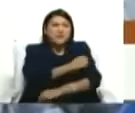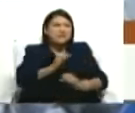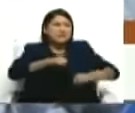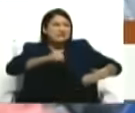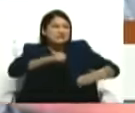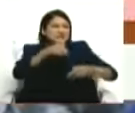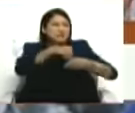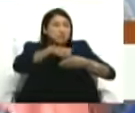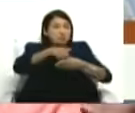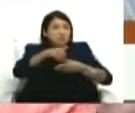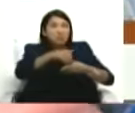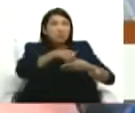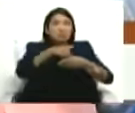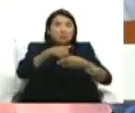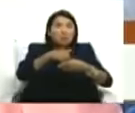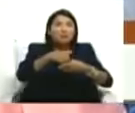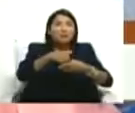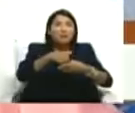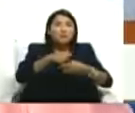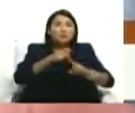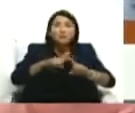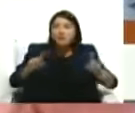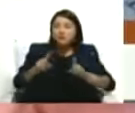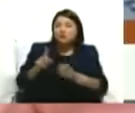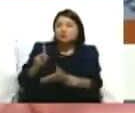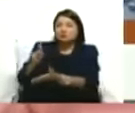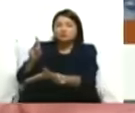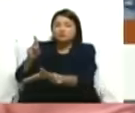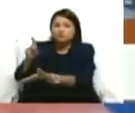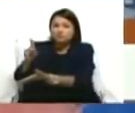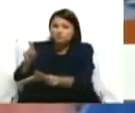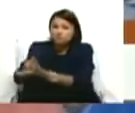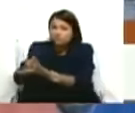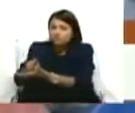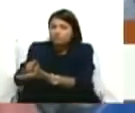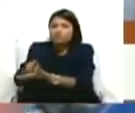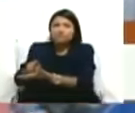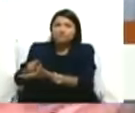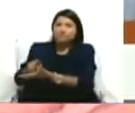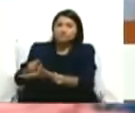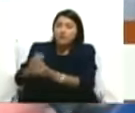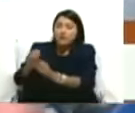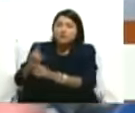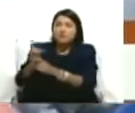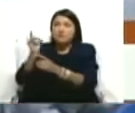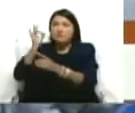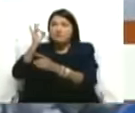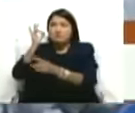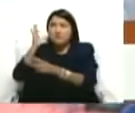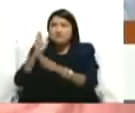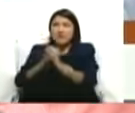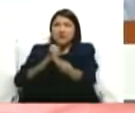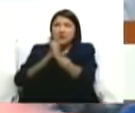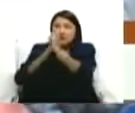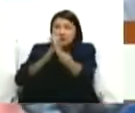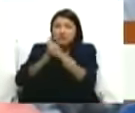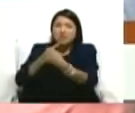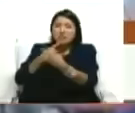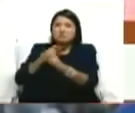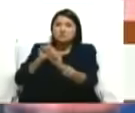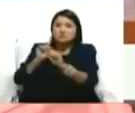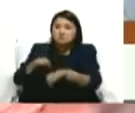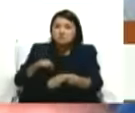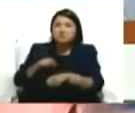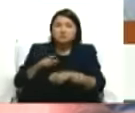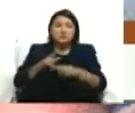pueblo. Tienen que ir a una plaza, tienen que inventar un X para decir que son los líderes o que son los